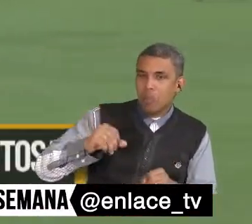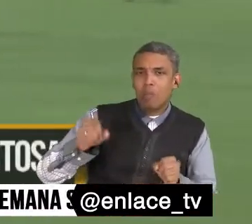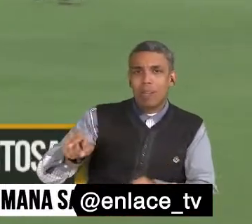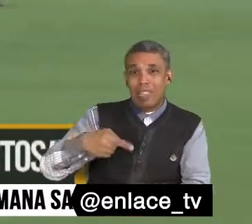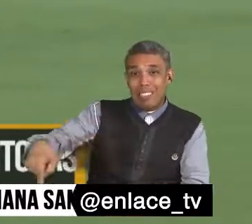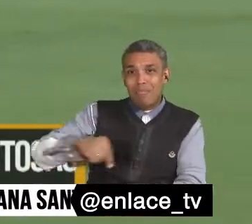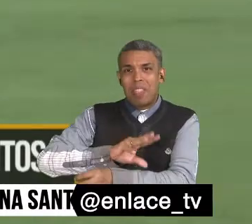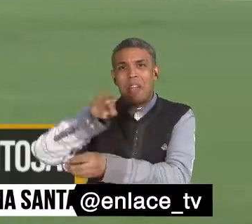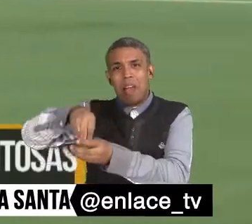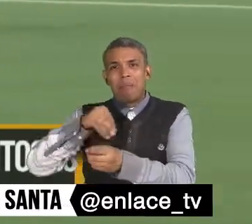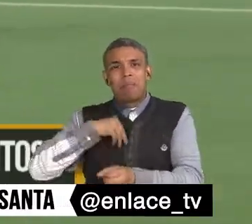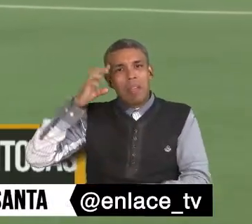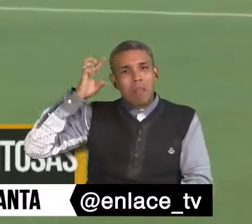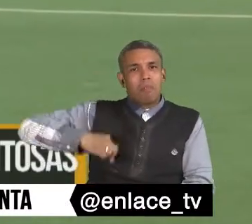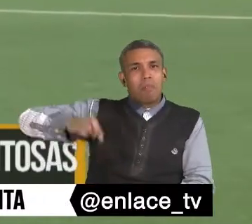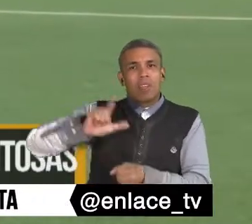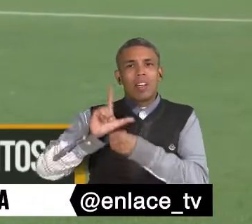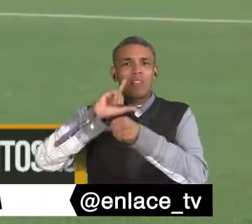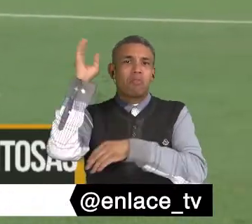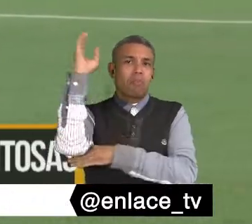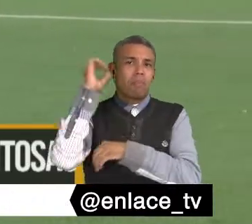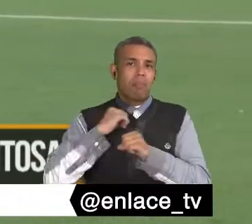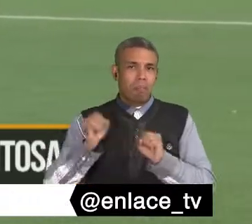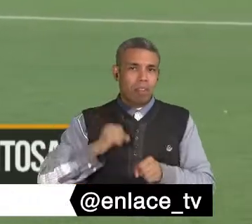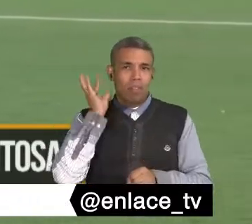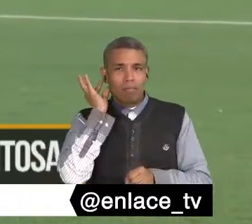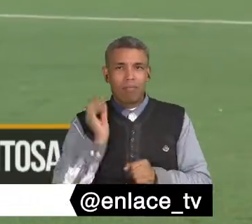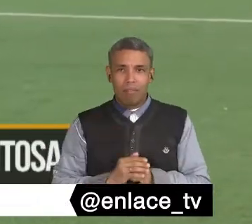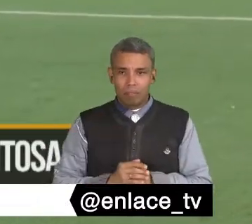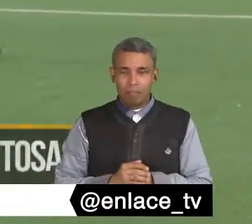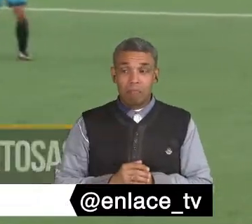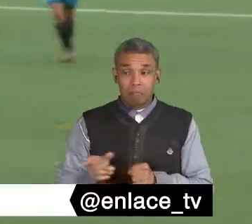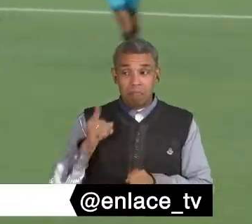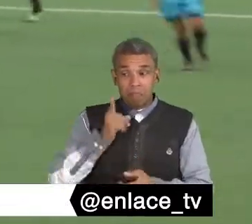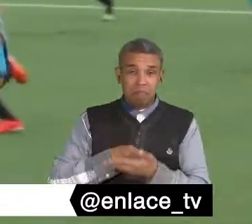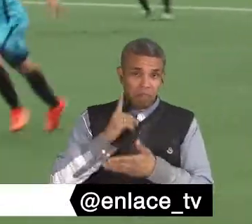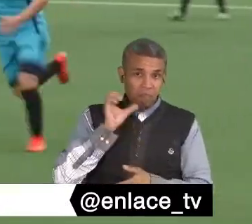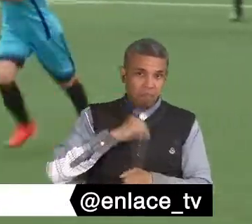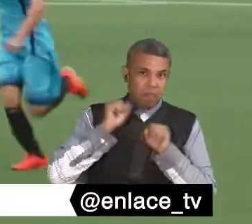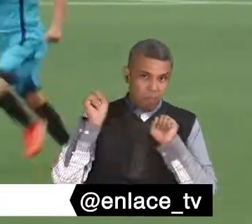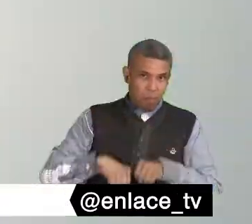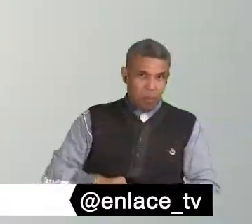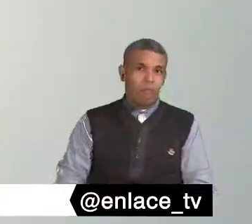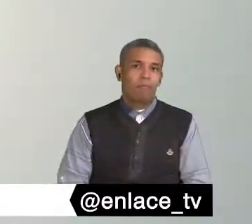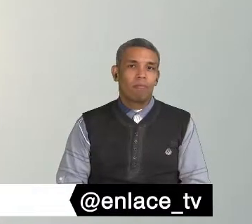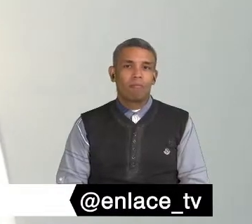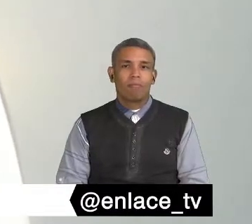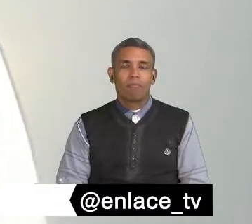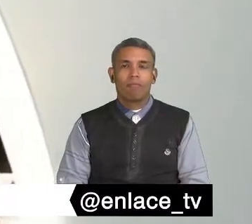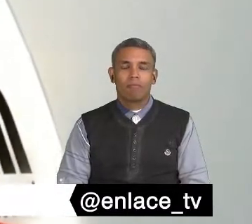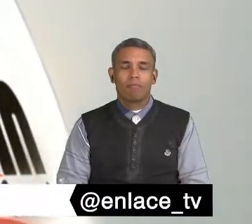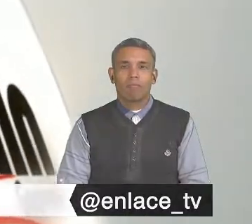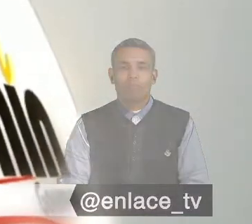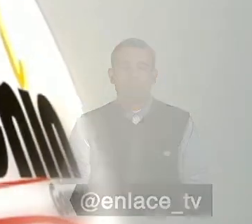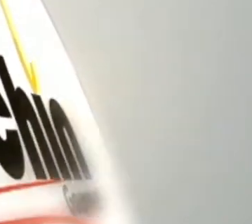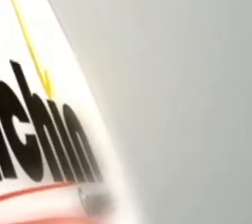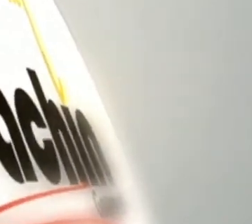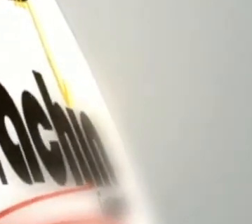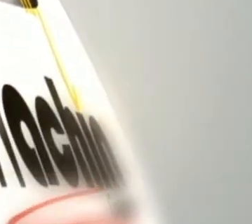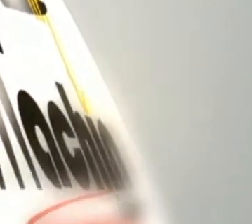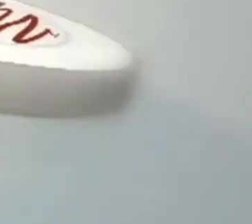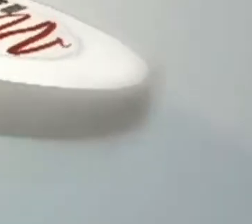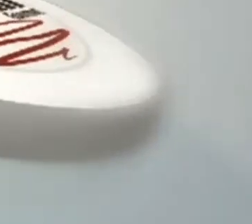que han demostrado estas jugadoras, que pueden competir sin duda alguna en el torneo profesional de fútbol femenino. Hasta aquí los deportes, con